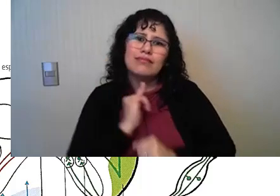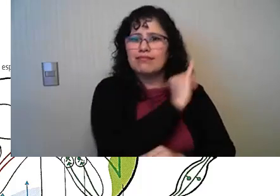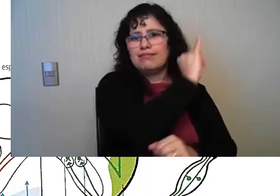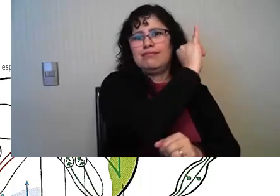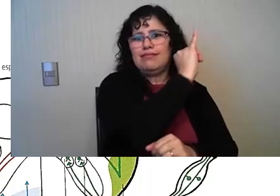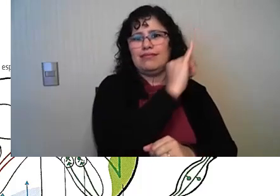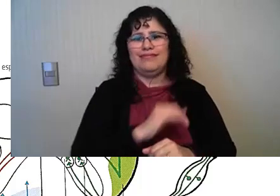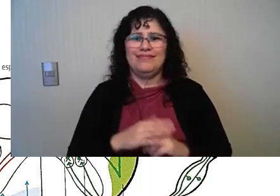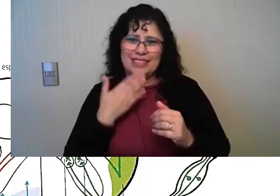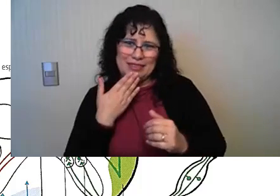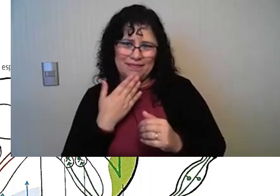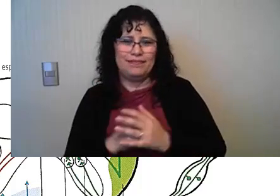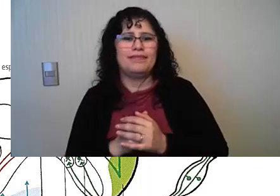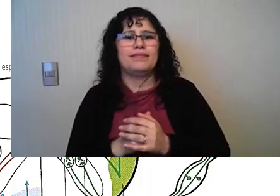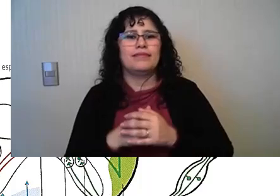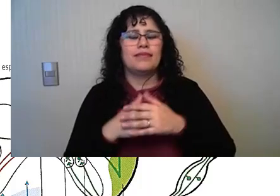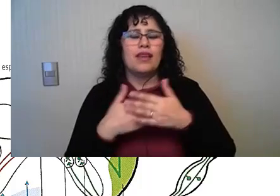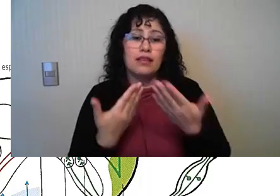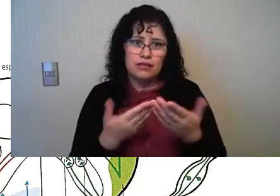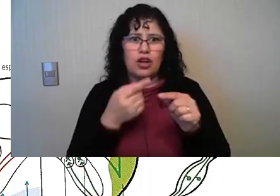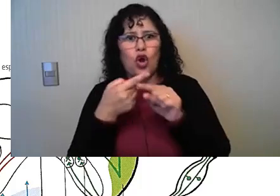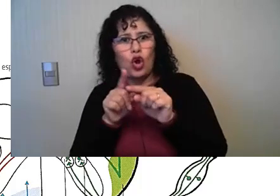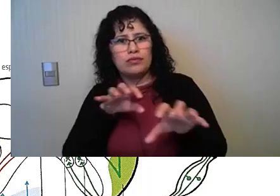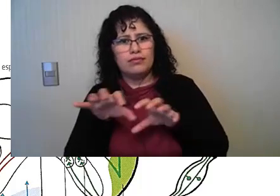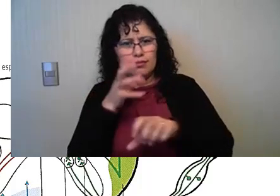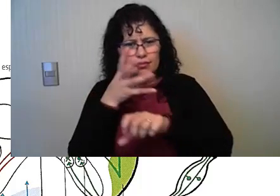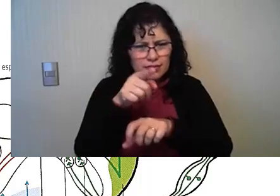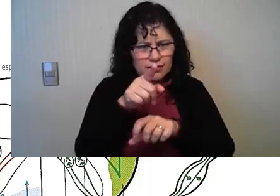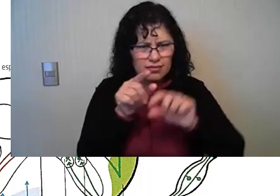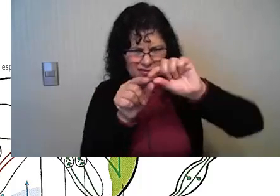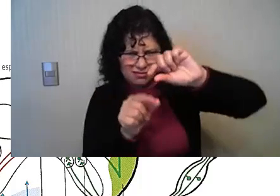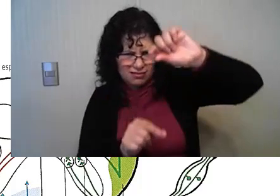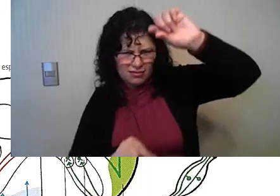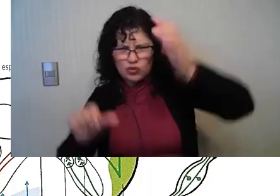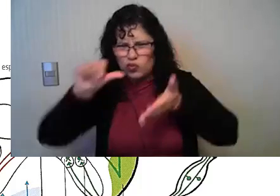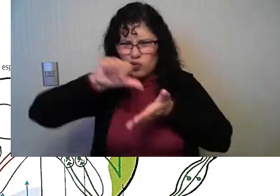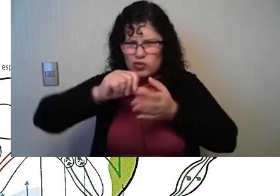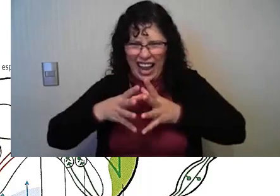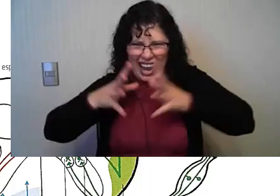¿Qué otros elementos tenemos acá? Este gran núcleo